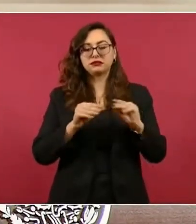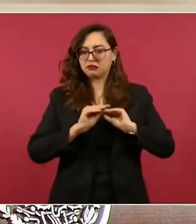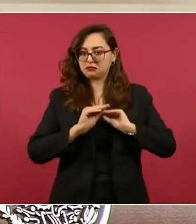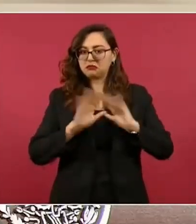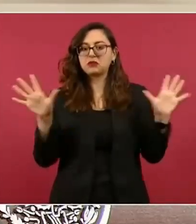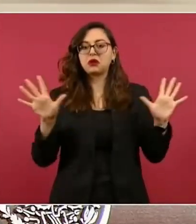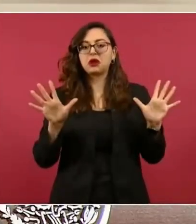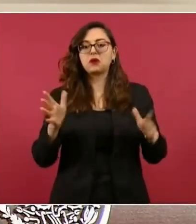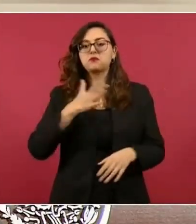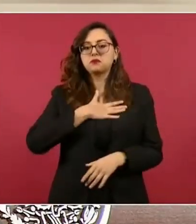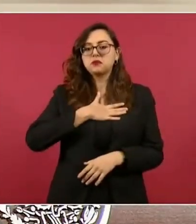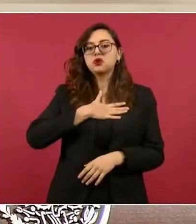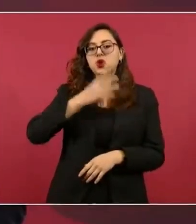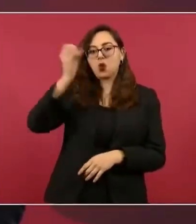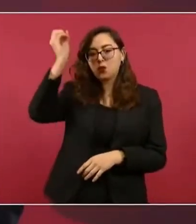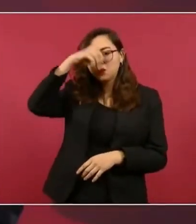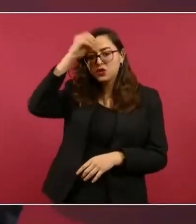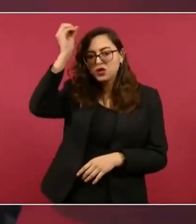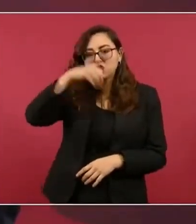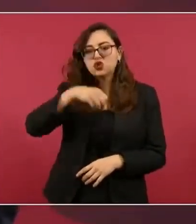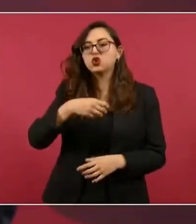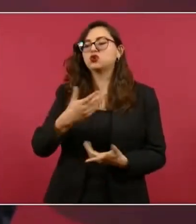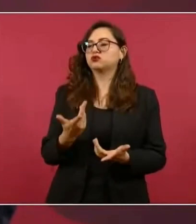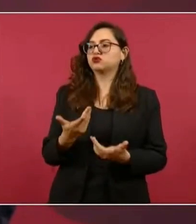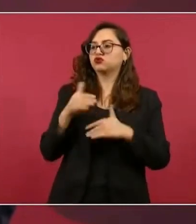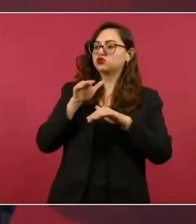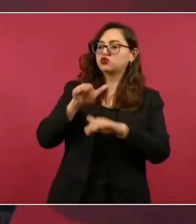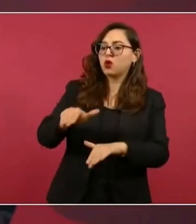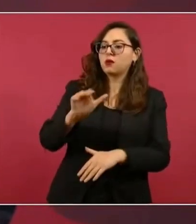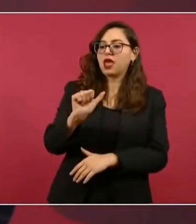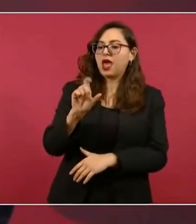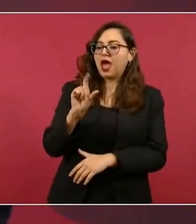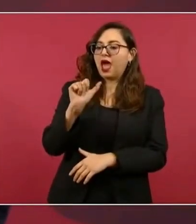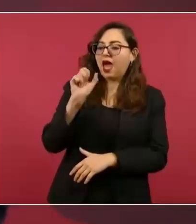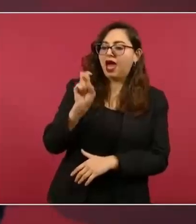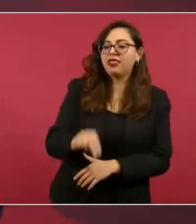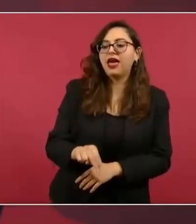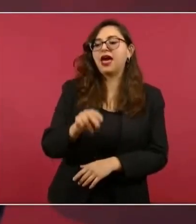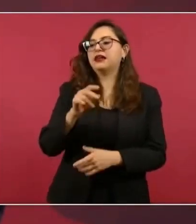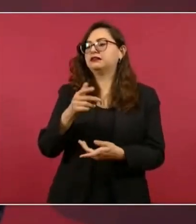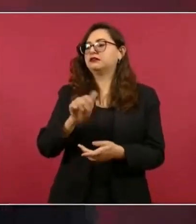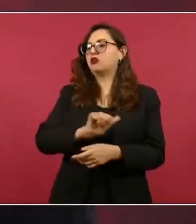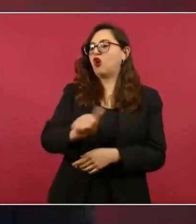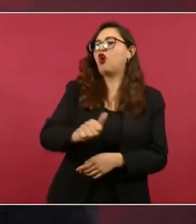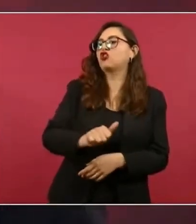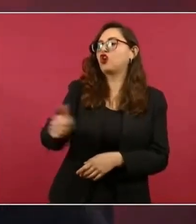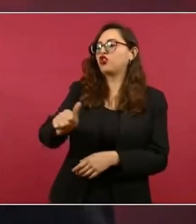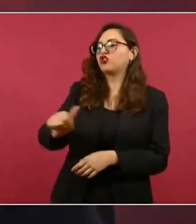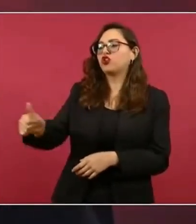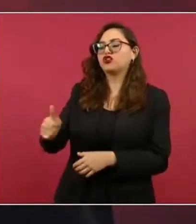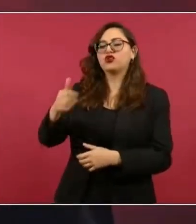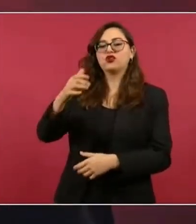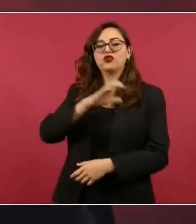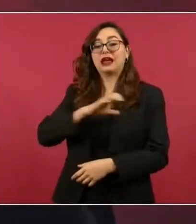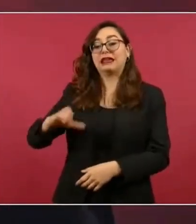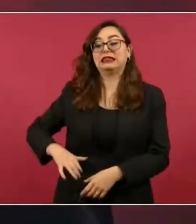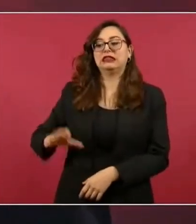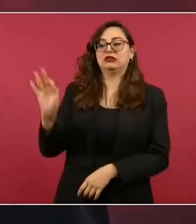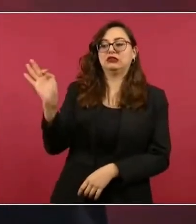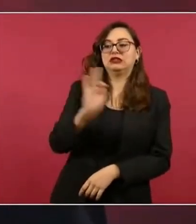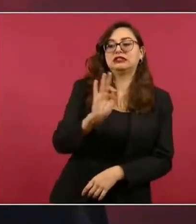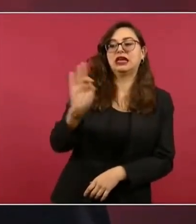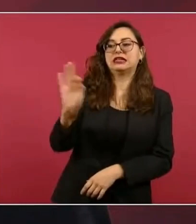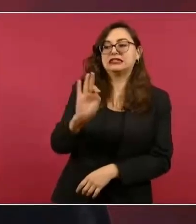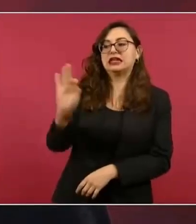que qué opino de Adán y de las corcholatas, ¿no?, hasta en términos, no